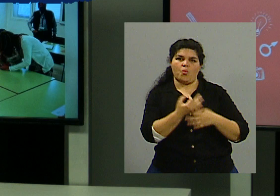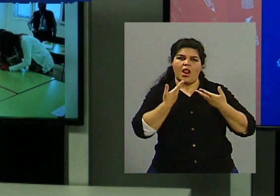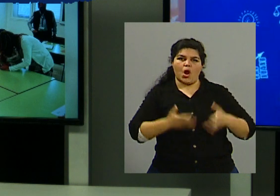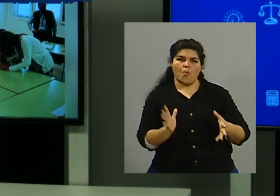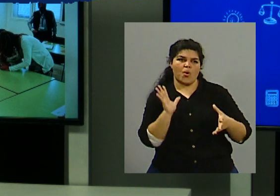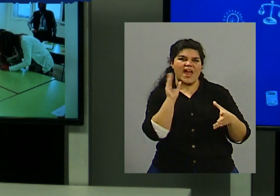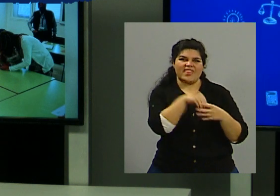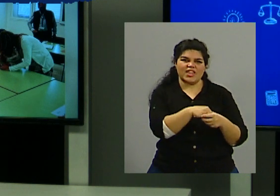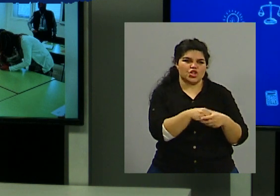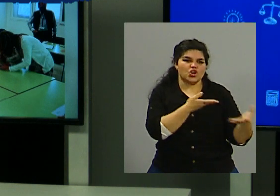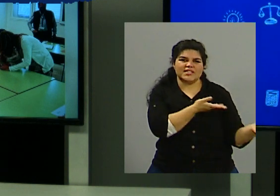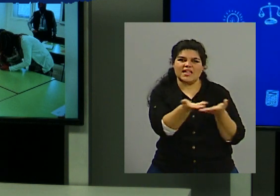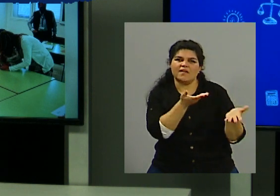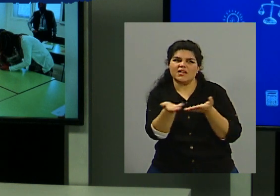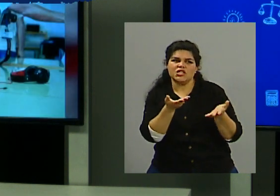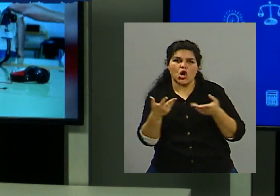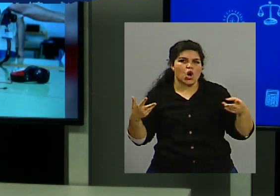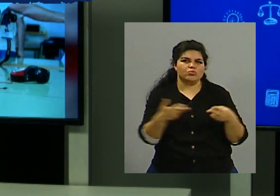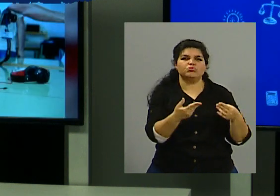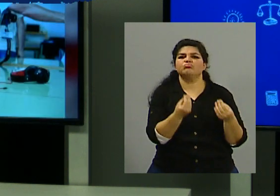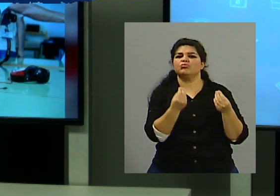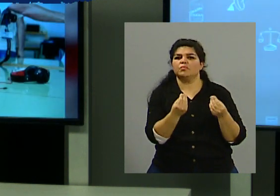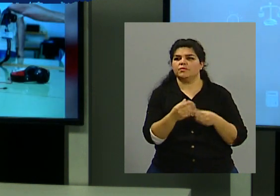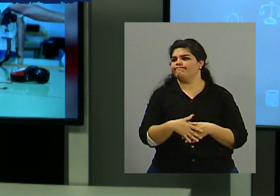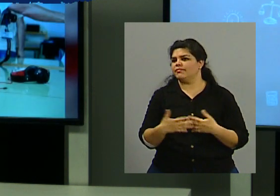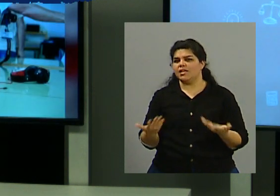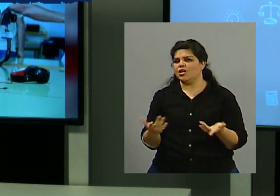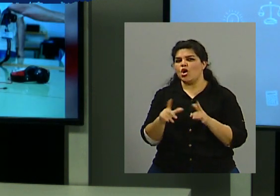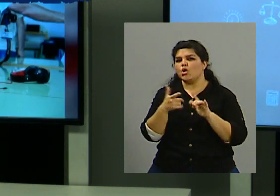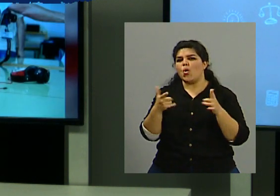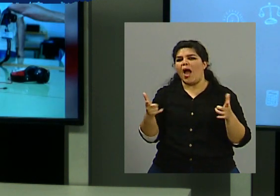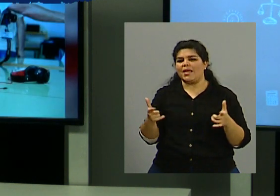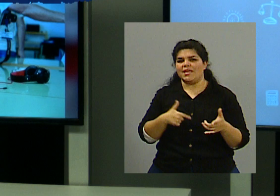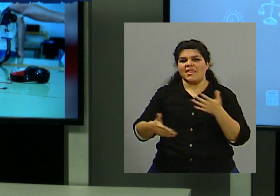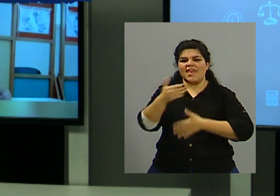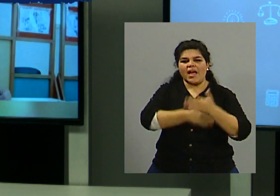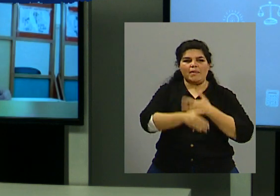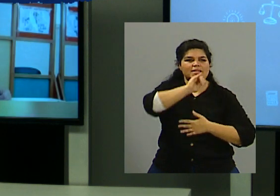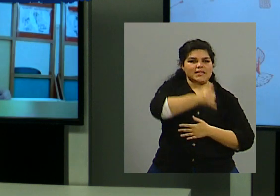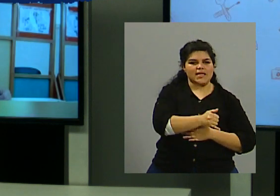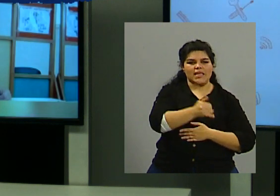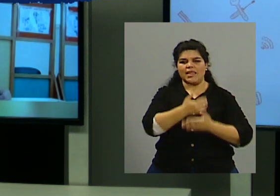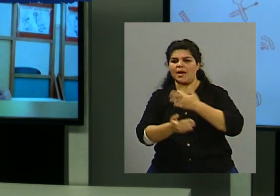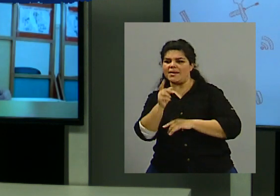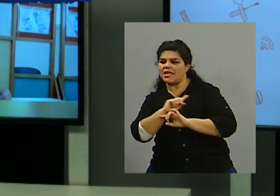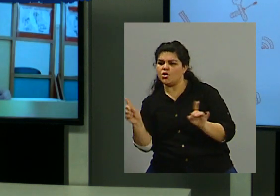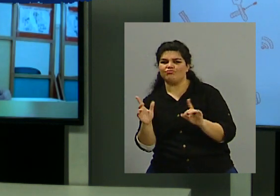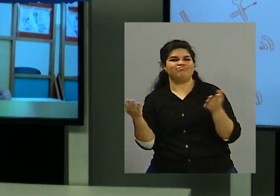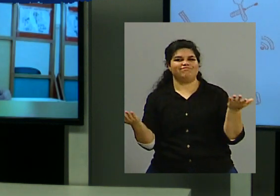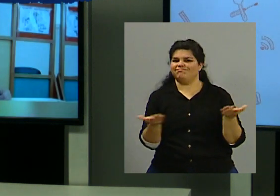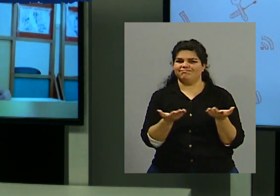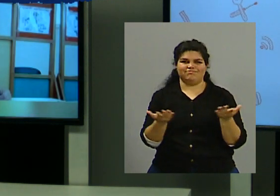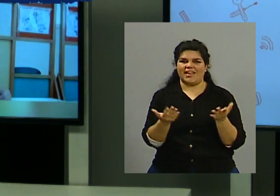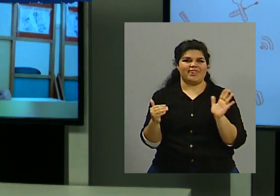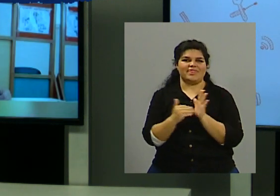en realidad eso va a depender de la persona. No es Mm. que exista una discapacidad sí Ujú. y una discapacidad no, porque va a depender de muchos